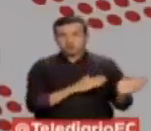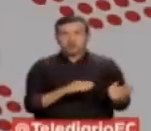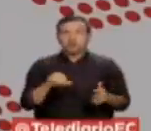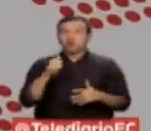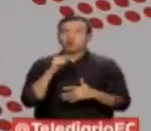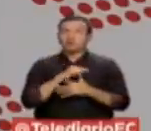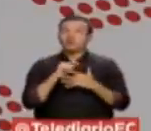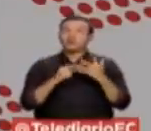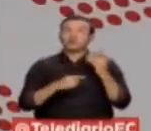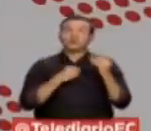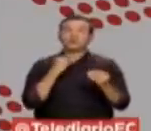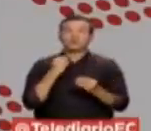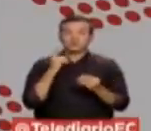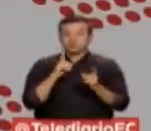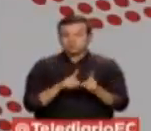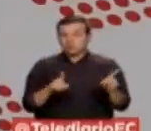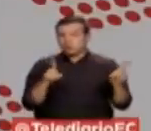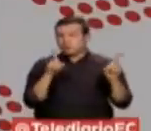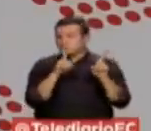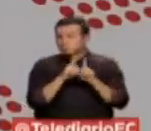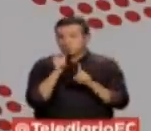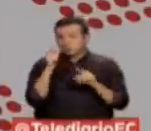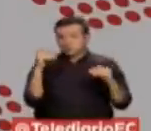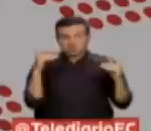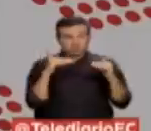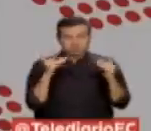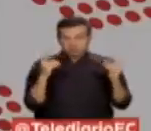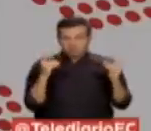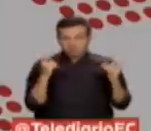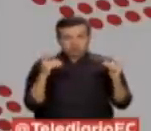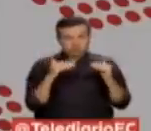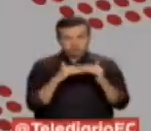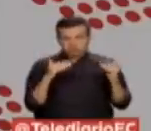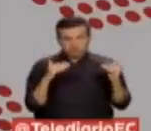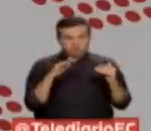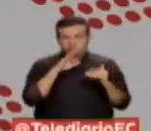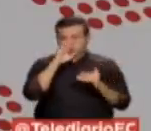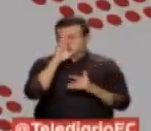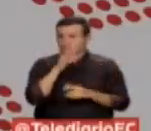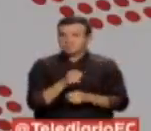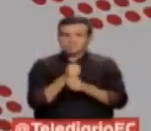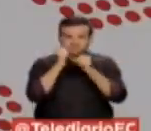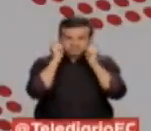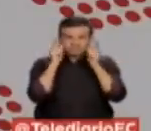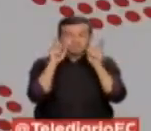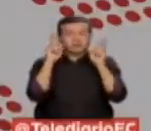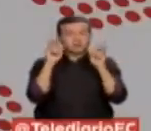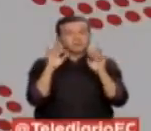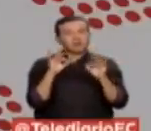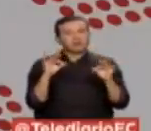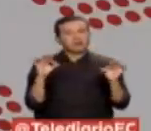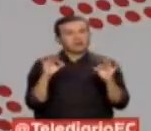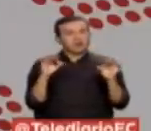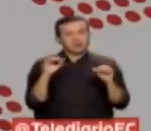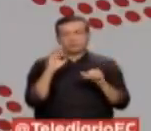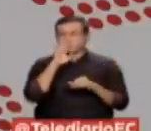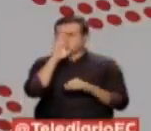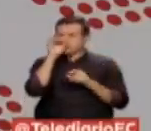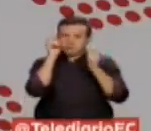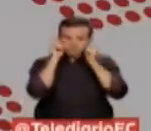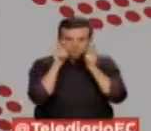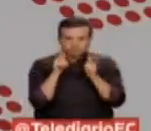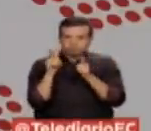otros eh tenemos datos equivalentes a los del año pasado y por supuesto Siempre la seguridad es un tema sensible y de preocupación para